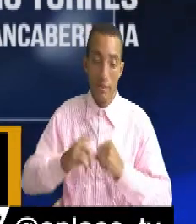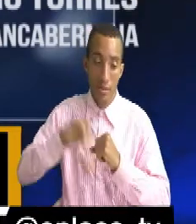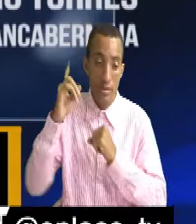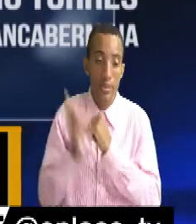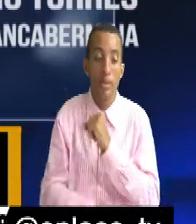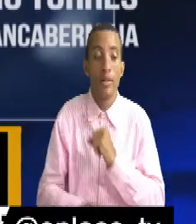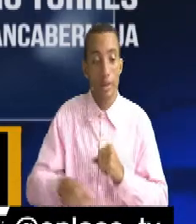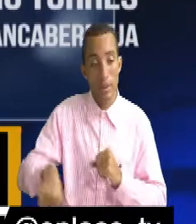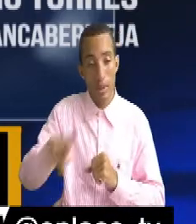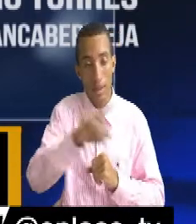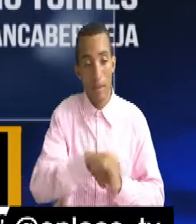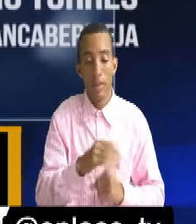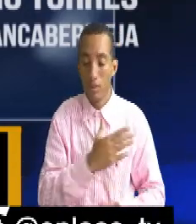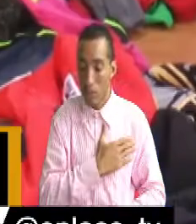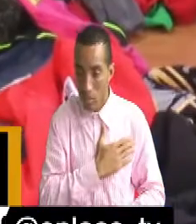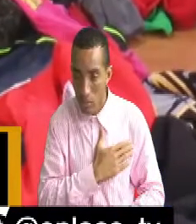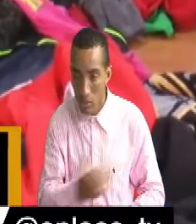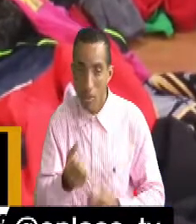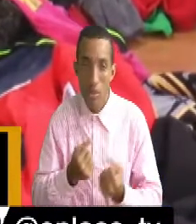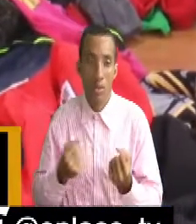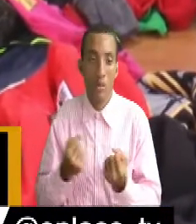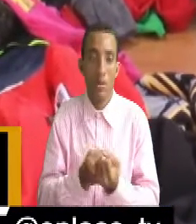estarán expresos a colaborar a la ciudadanía.